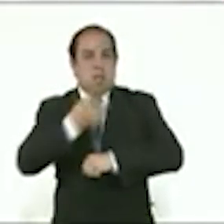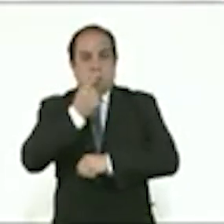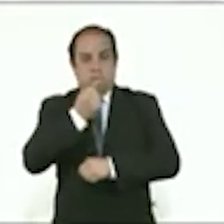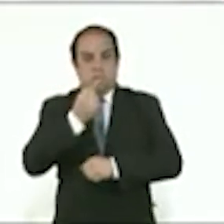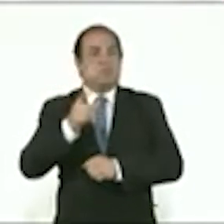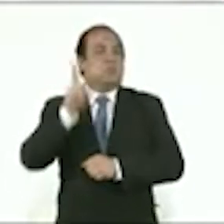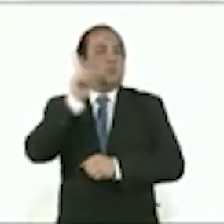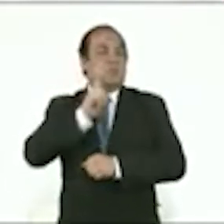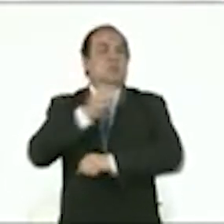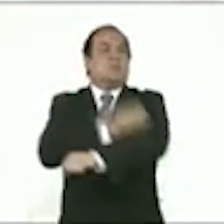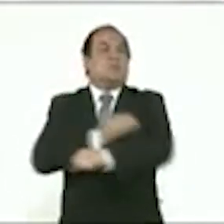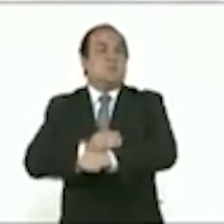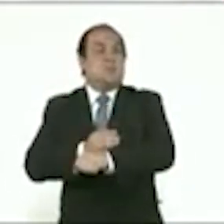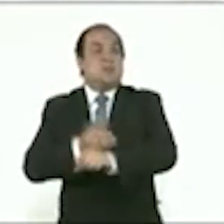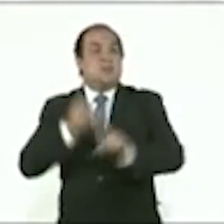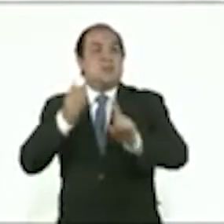esta